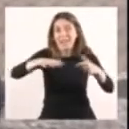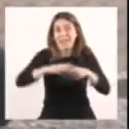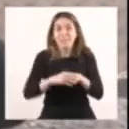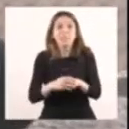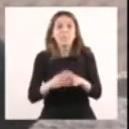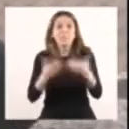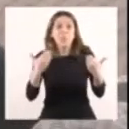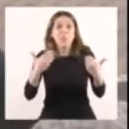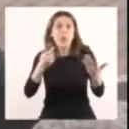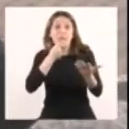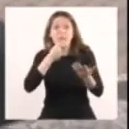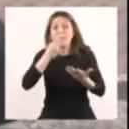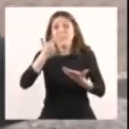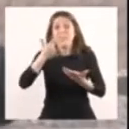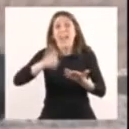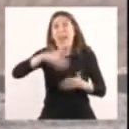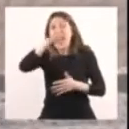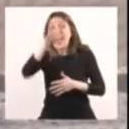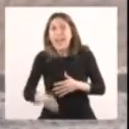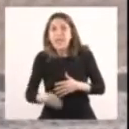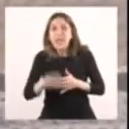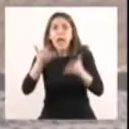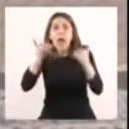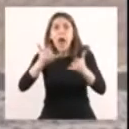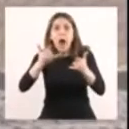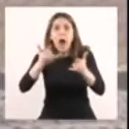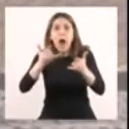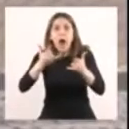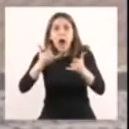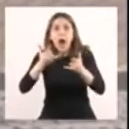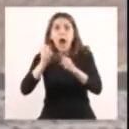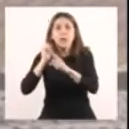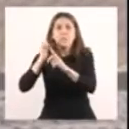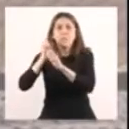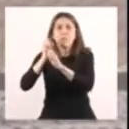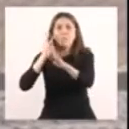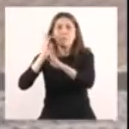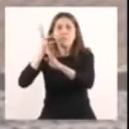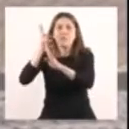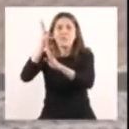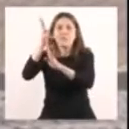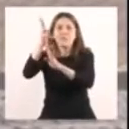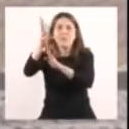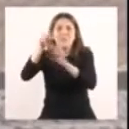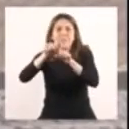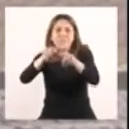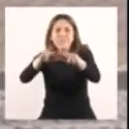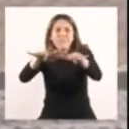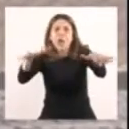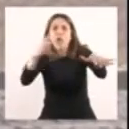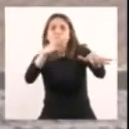a la Argentina contar con 200 megawatts que se integran al sistema general